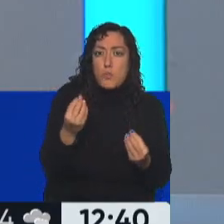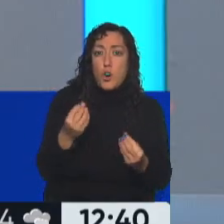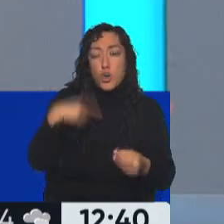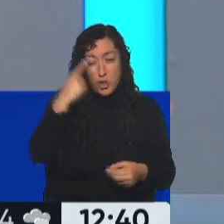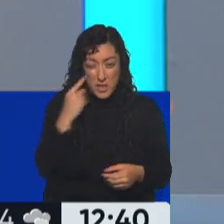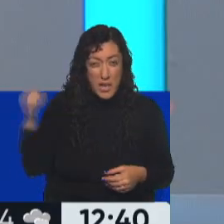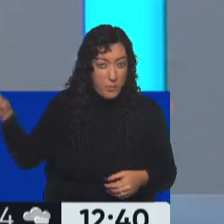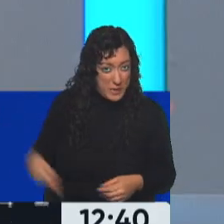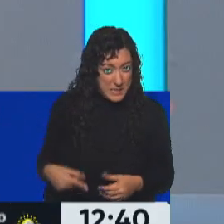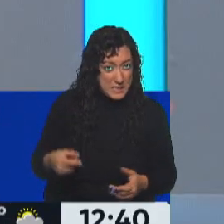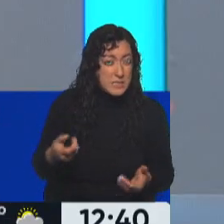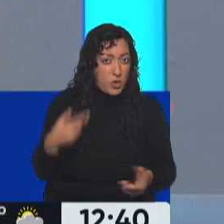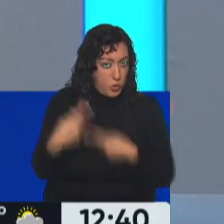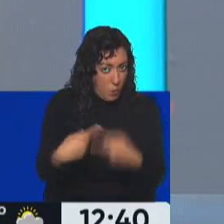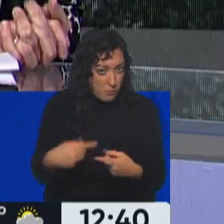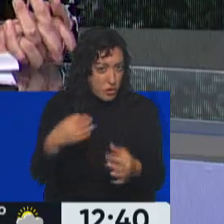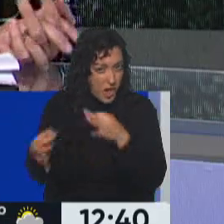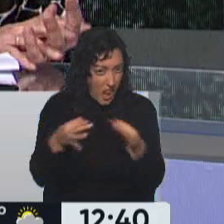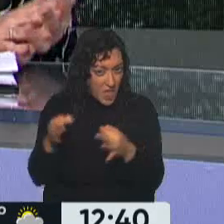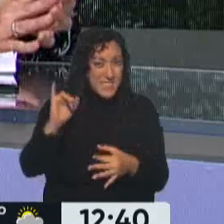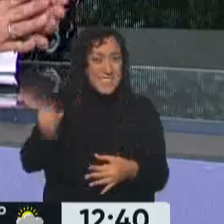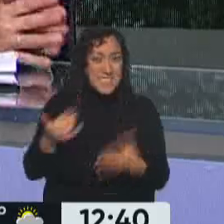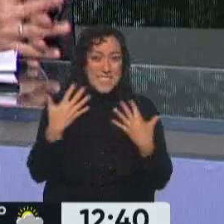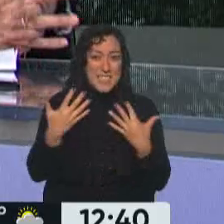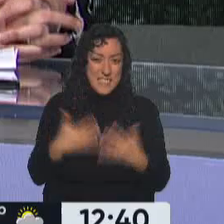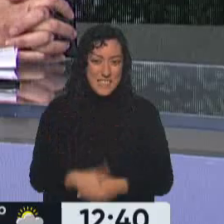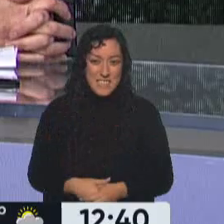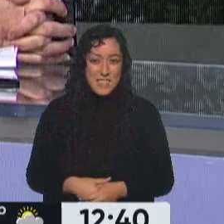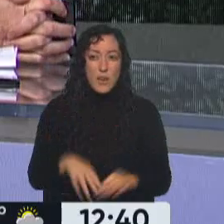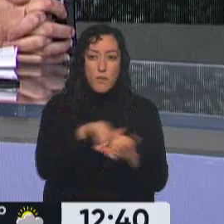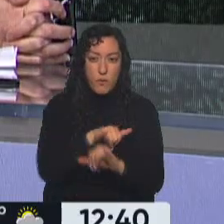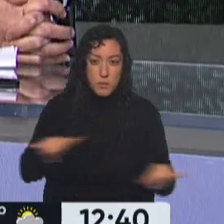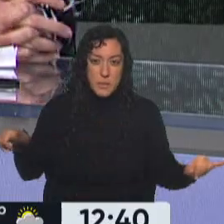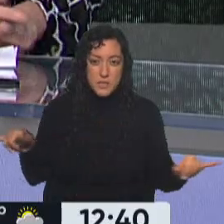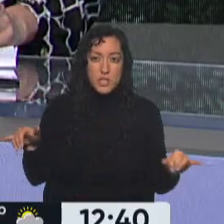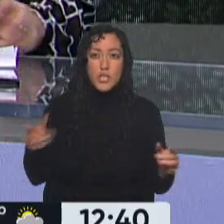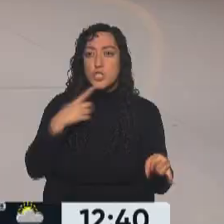Y la seguimos, Gracias. ¿te parece? Cuando quieran. Dale. Muchas gracias. Y nosotros seguimos, con más información de espectáculos con Gaby Radiche.